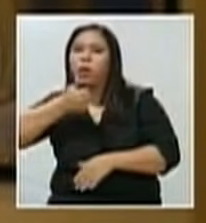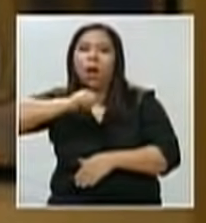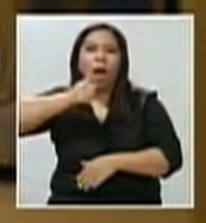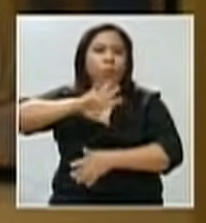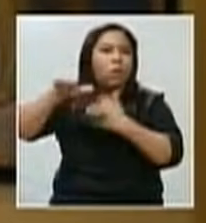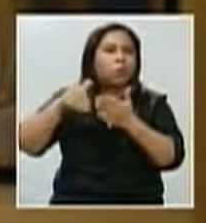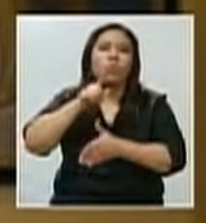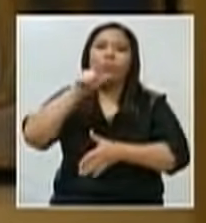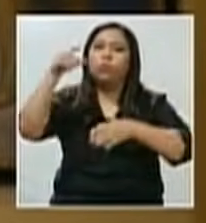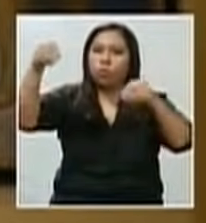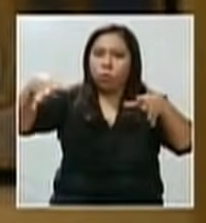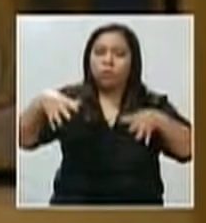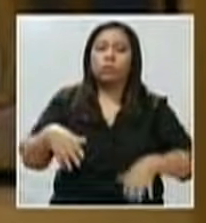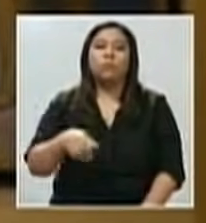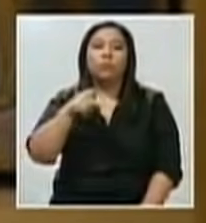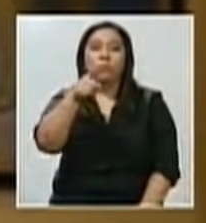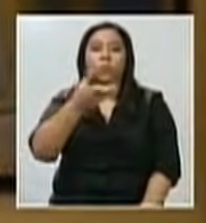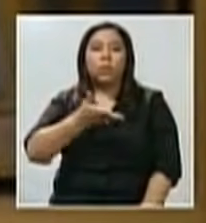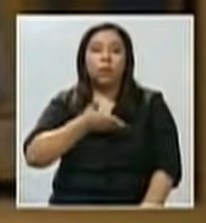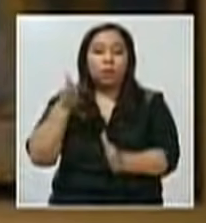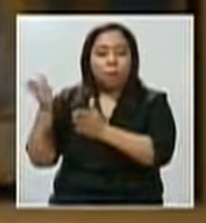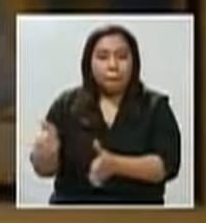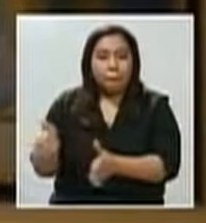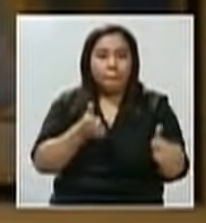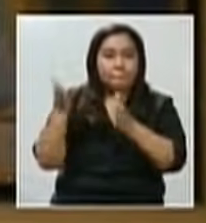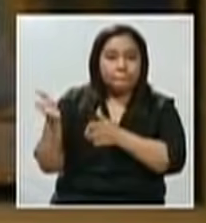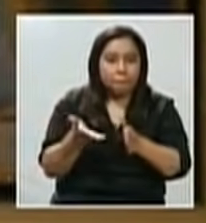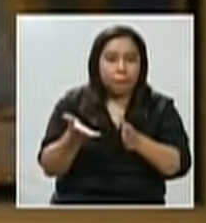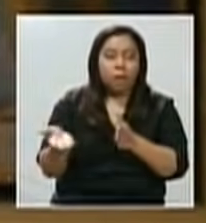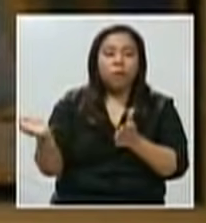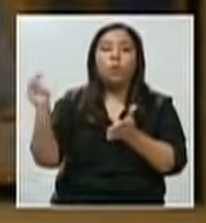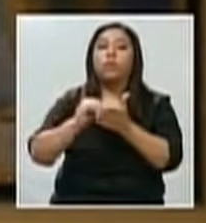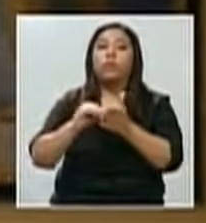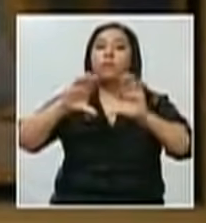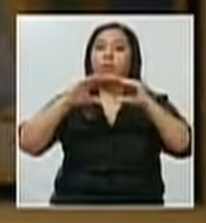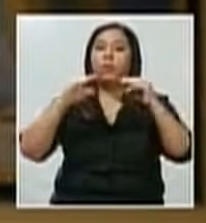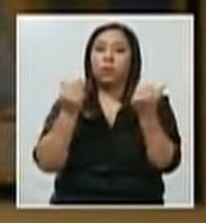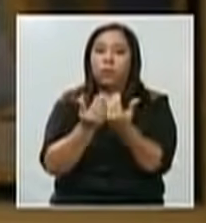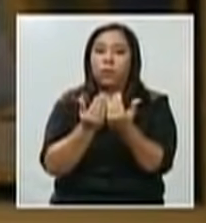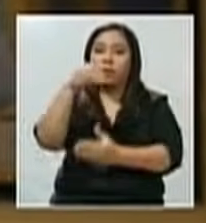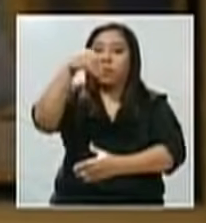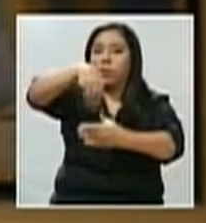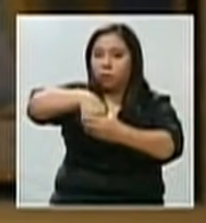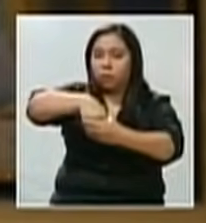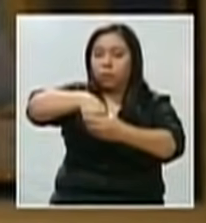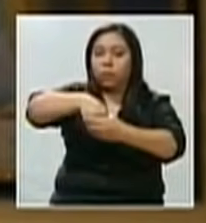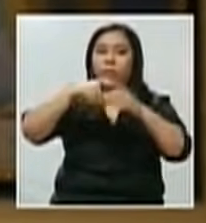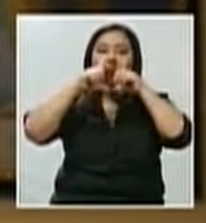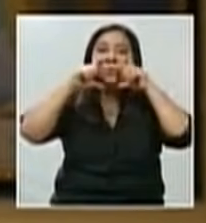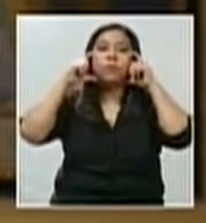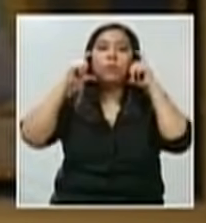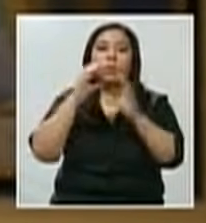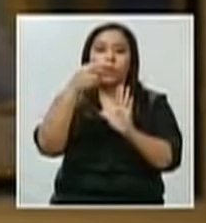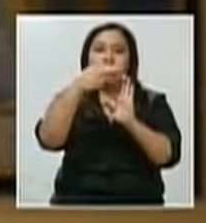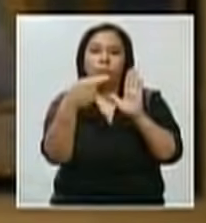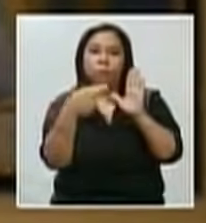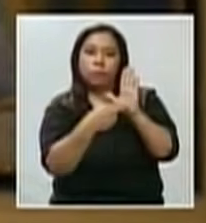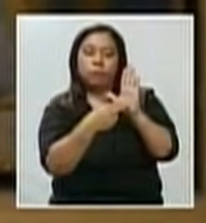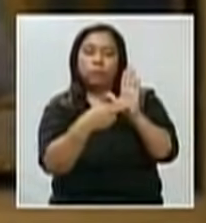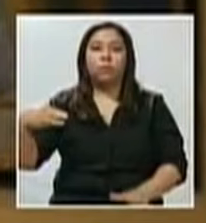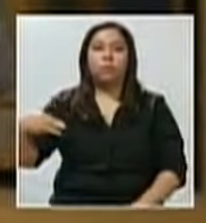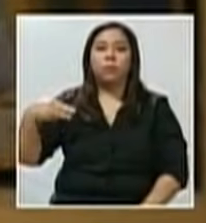contar con el plan de retorno seguro a clases y bioseguridad aprobado por la Secretaría de